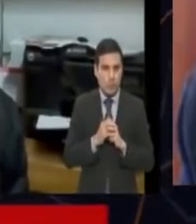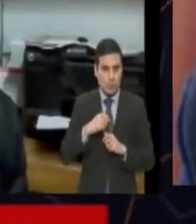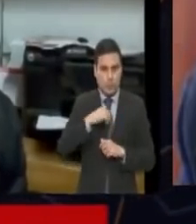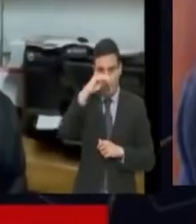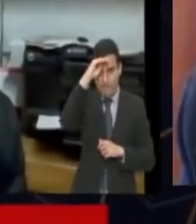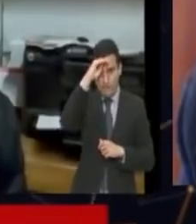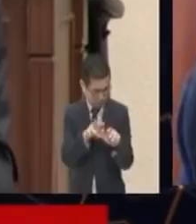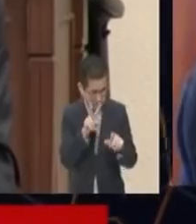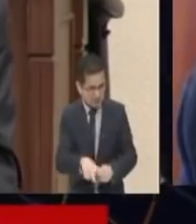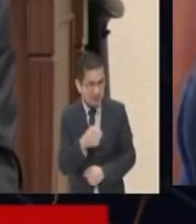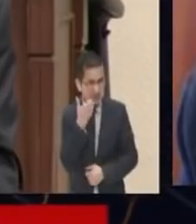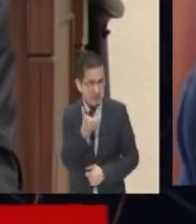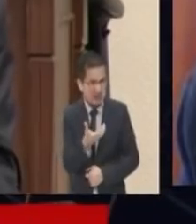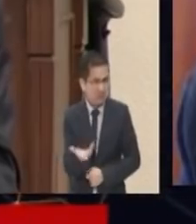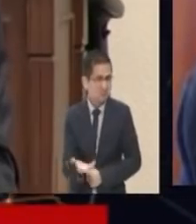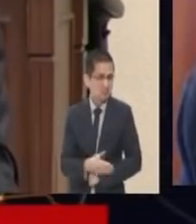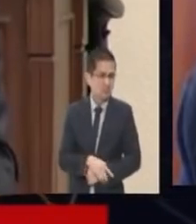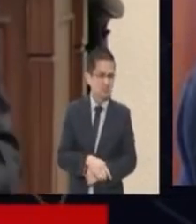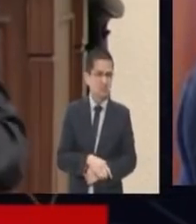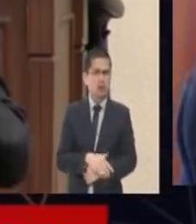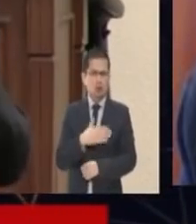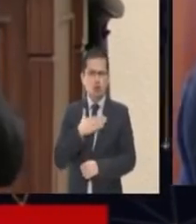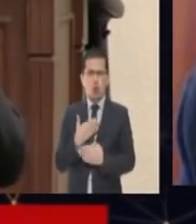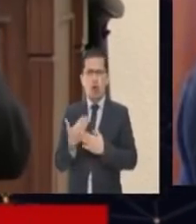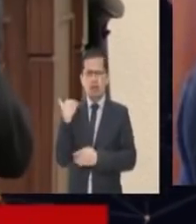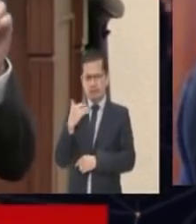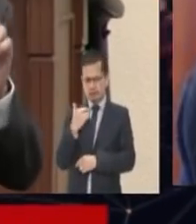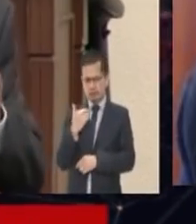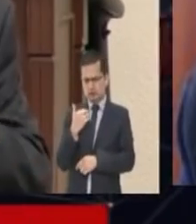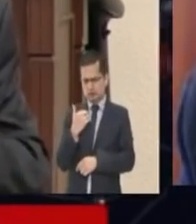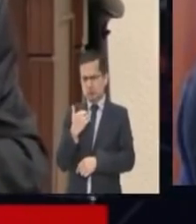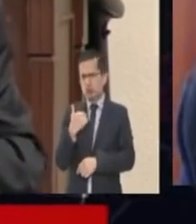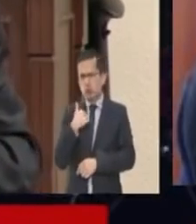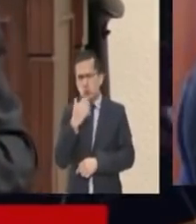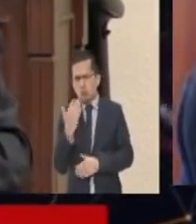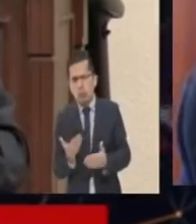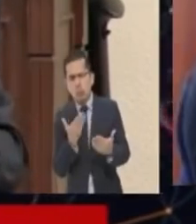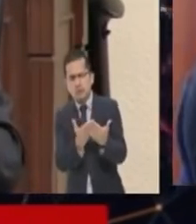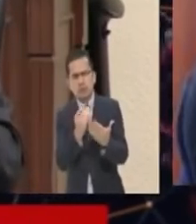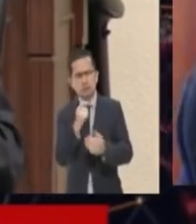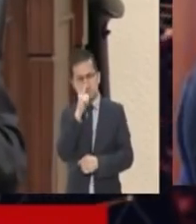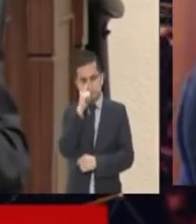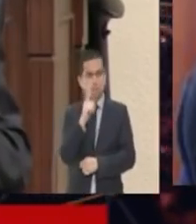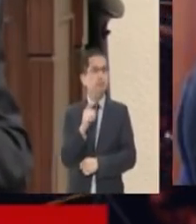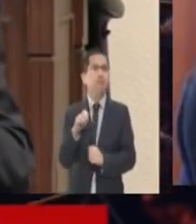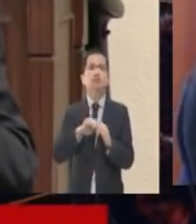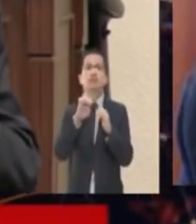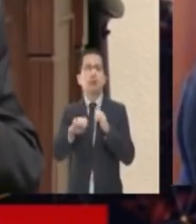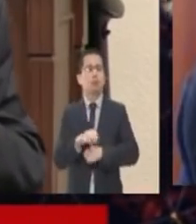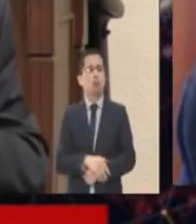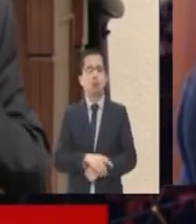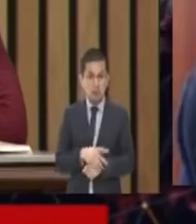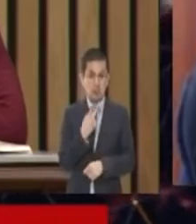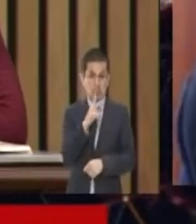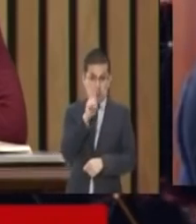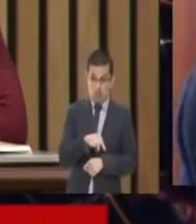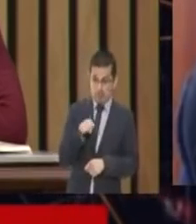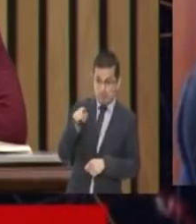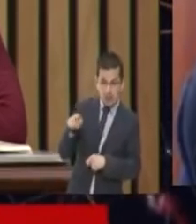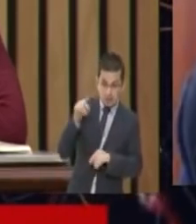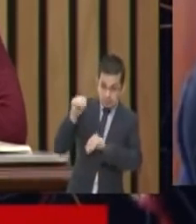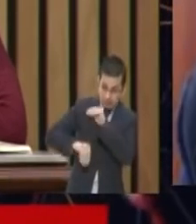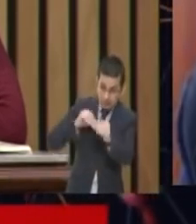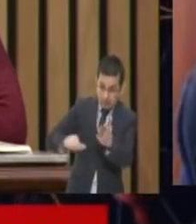razón, no les asiste ni el derecho, ni tampoco la autoridad, pero lo